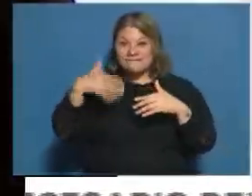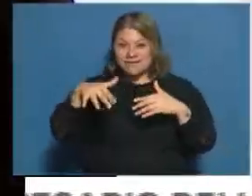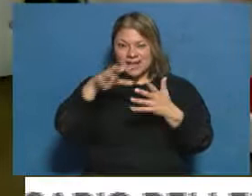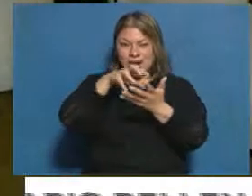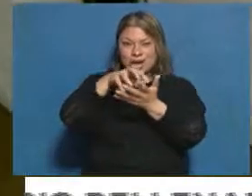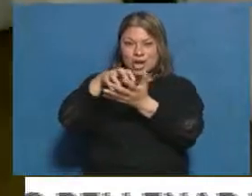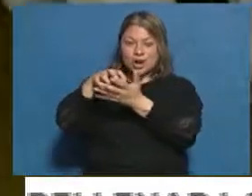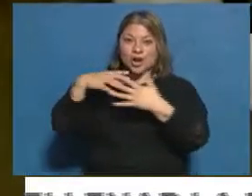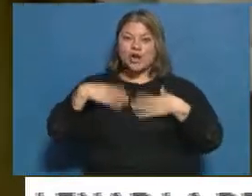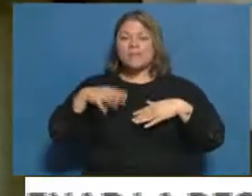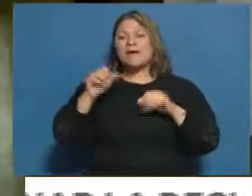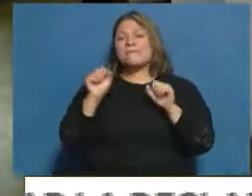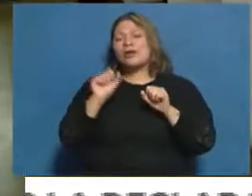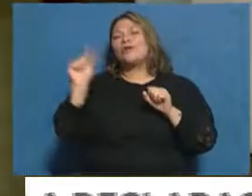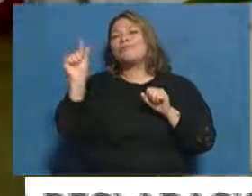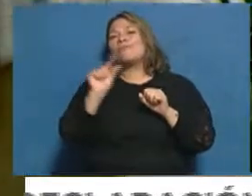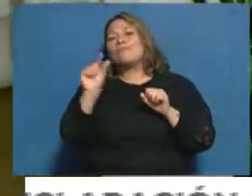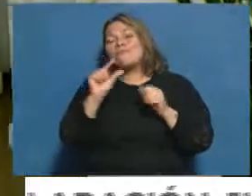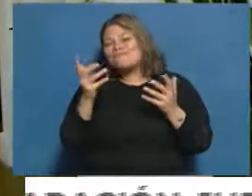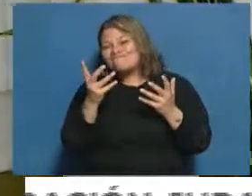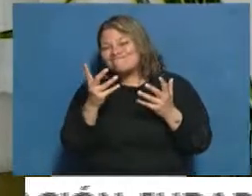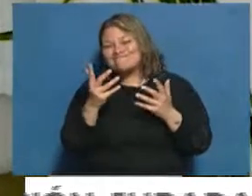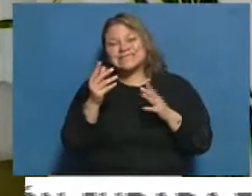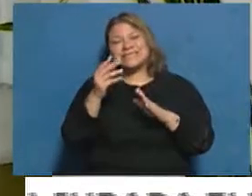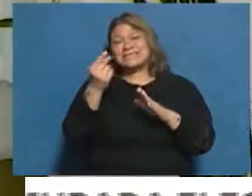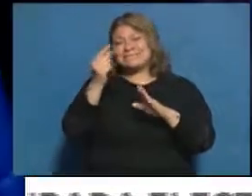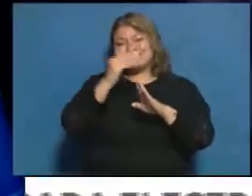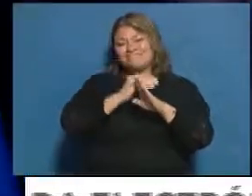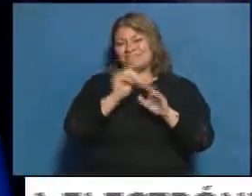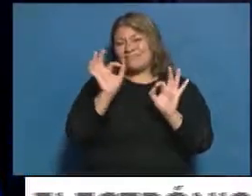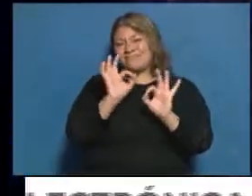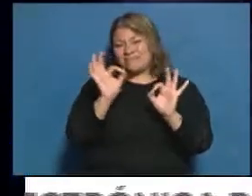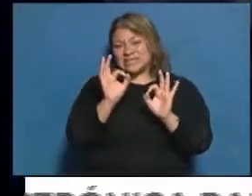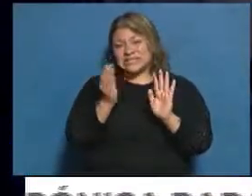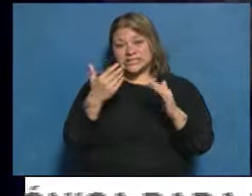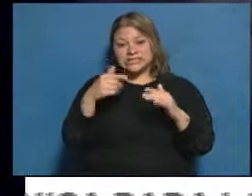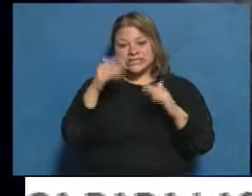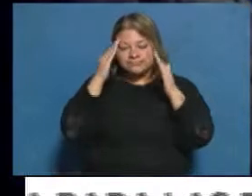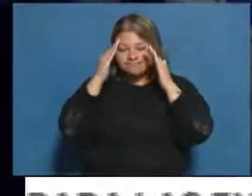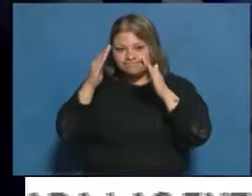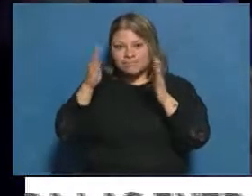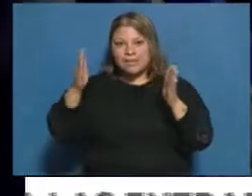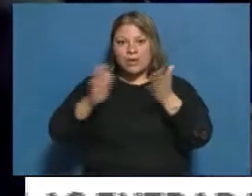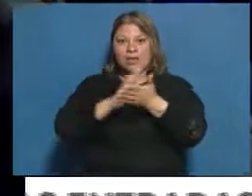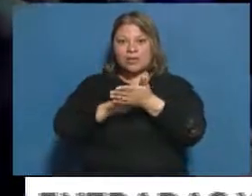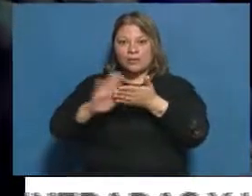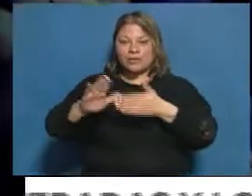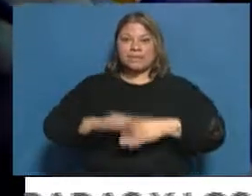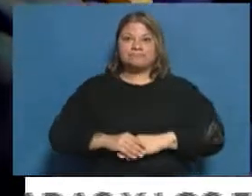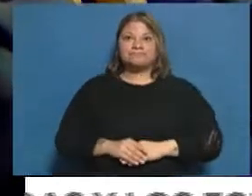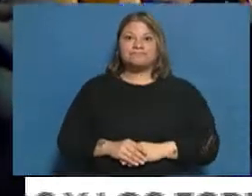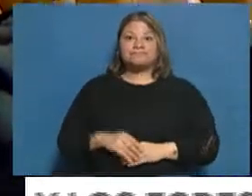queda poca liquidación de invierno, que tampoco tuvo grandes rebajas, y ya se apunta a la nueva temporada. Ya tenemos todo de la